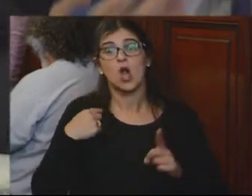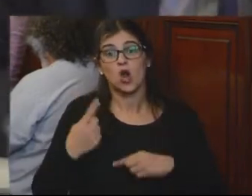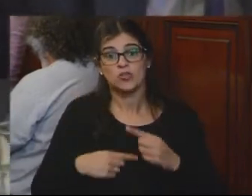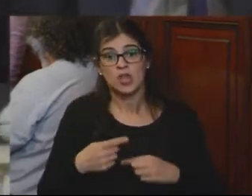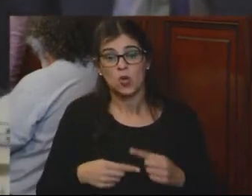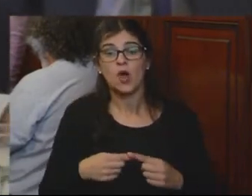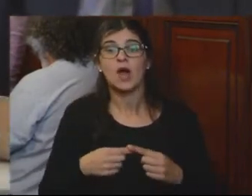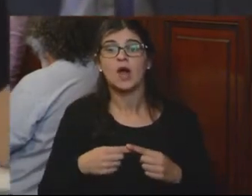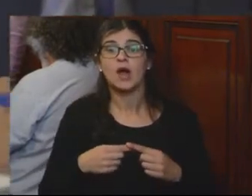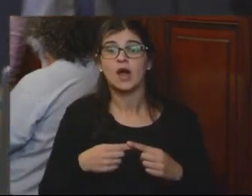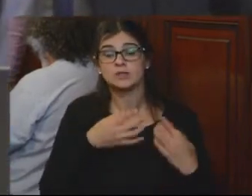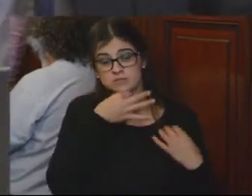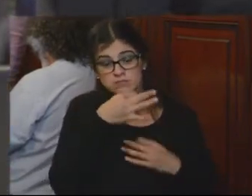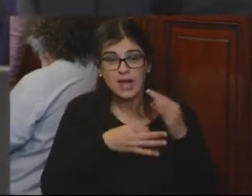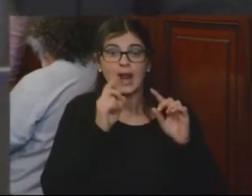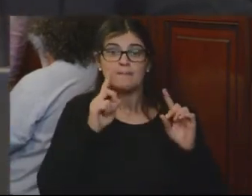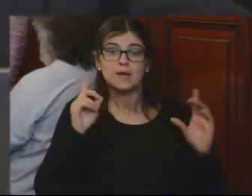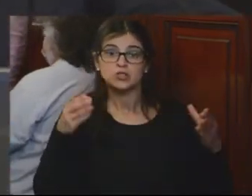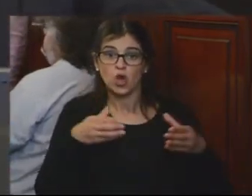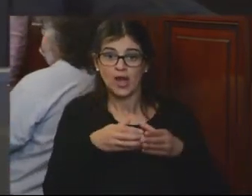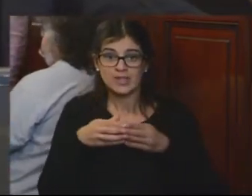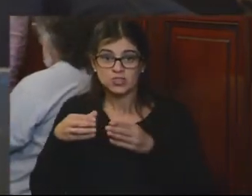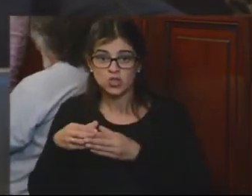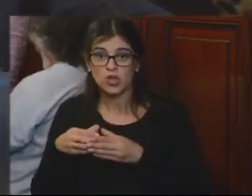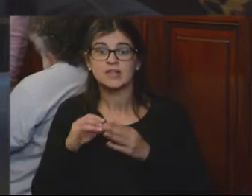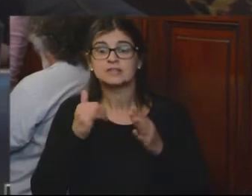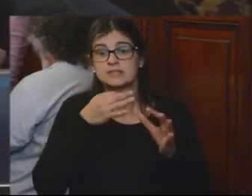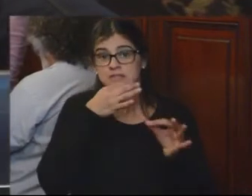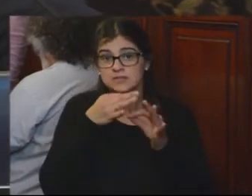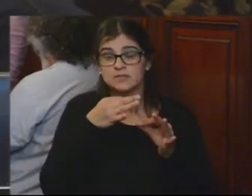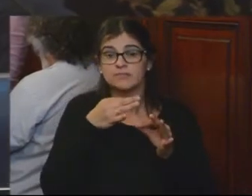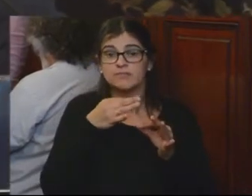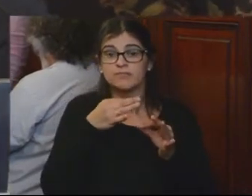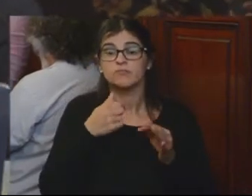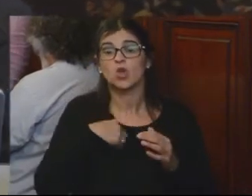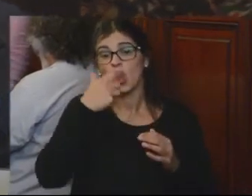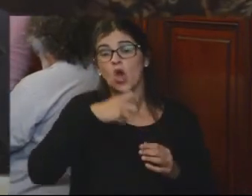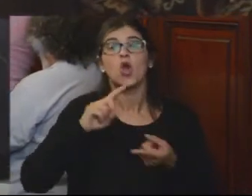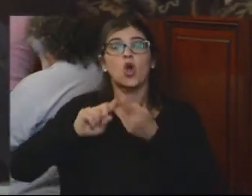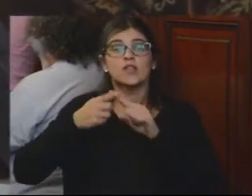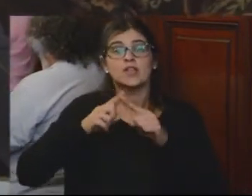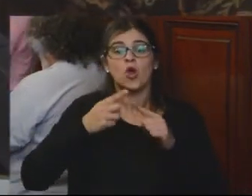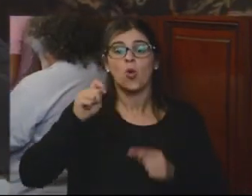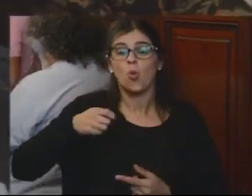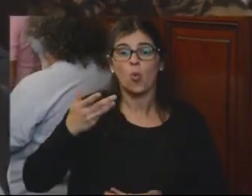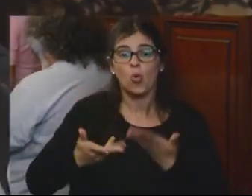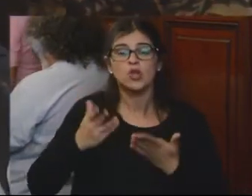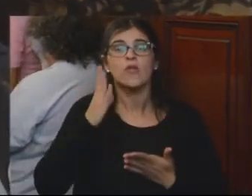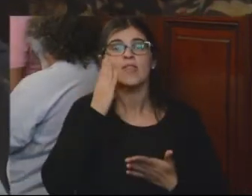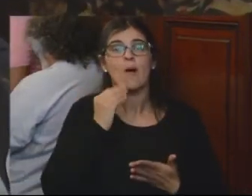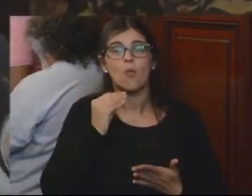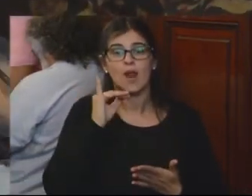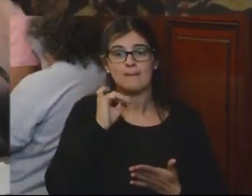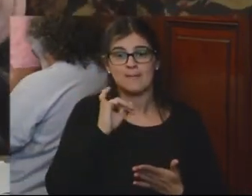representando a las mismas organizaciones sin perjuicio de mencionar que soy coordinador del equipo jurídico de abuelas de plaza de mayo